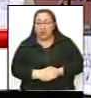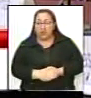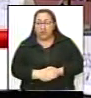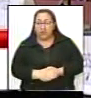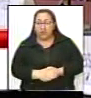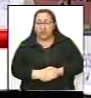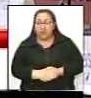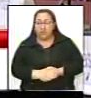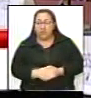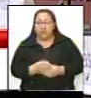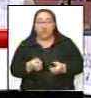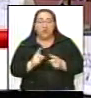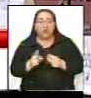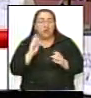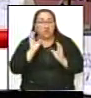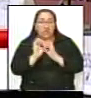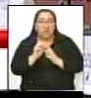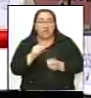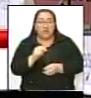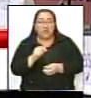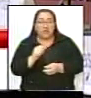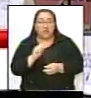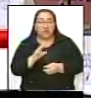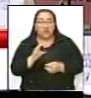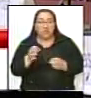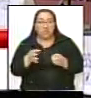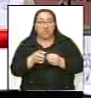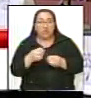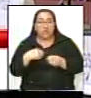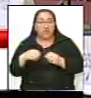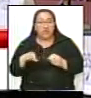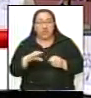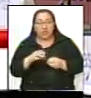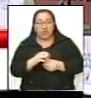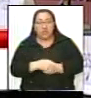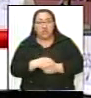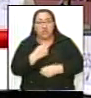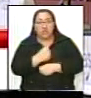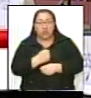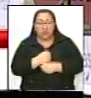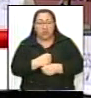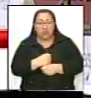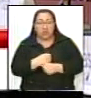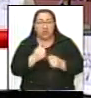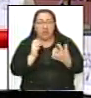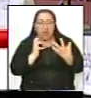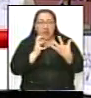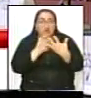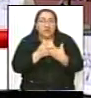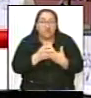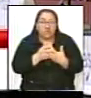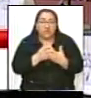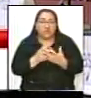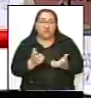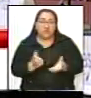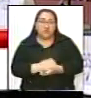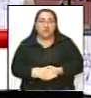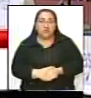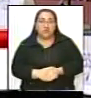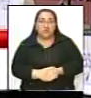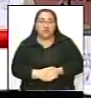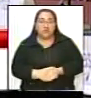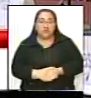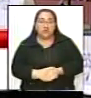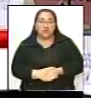sentido cuando, por ejemplo, su cartera tiene que hacer un trabajo articulado y esa